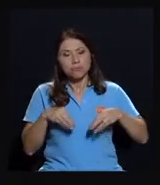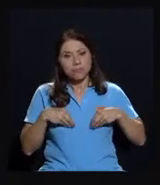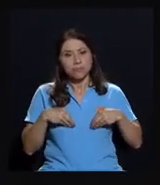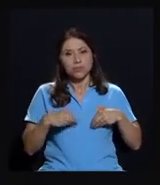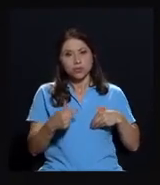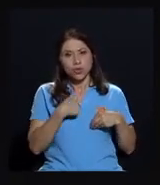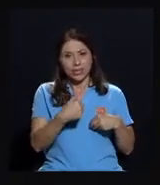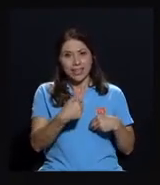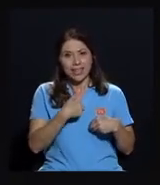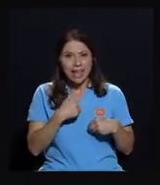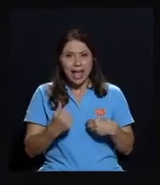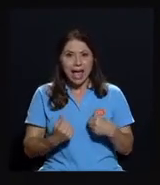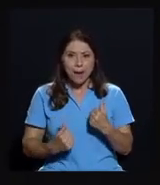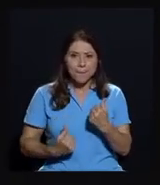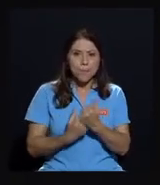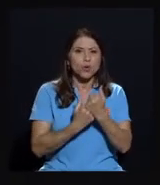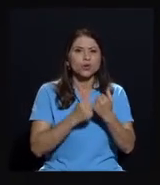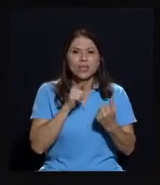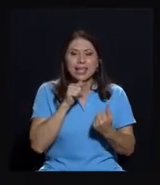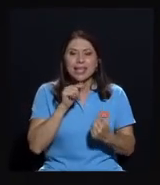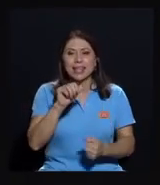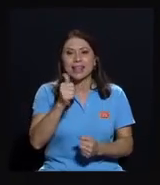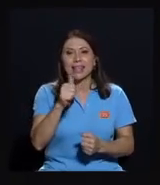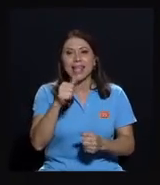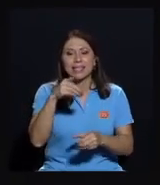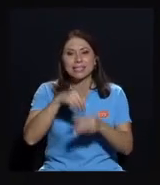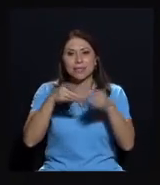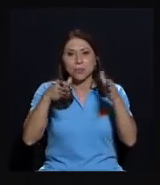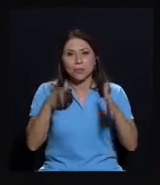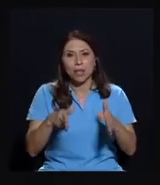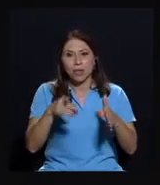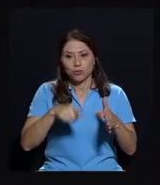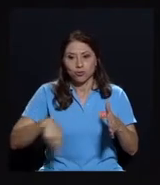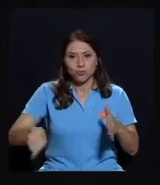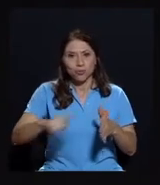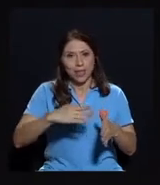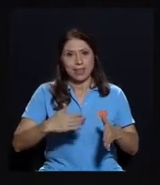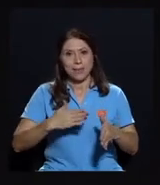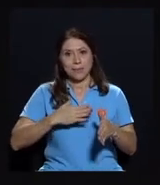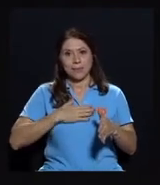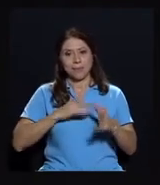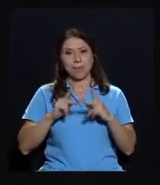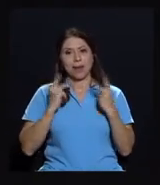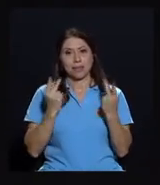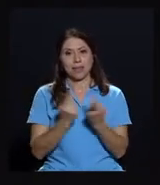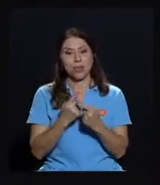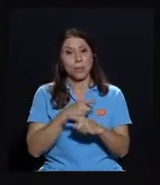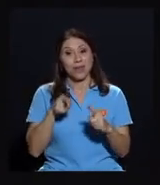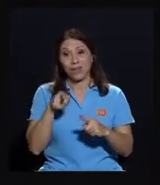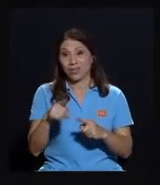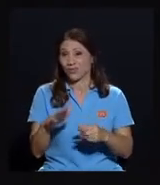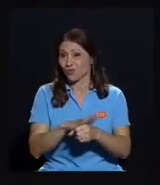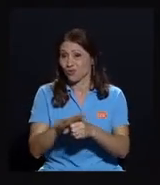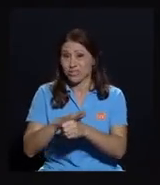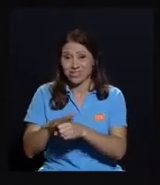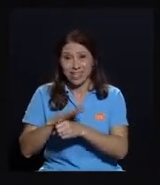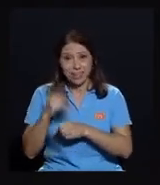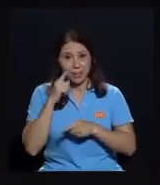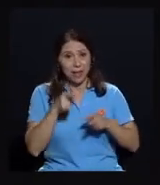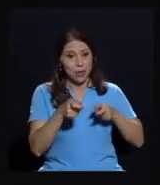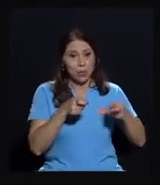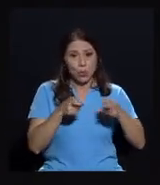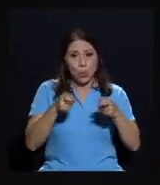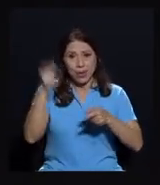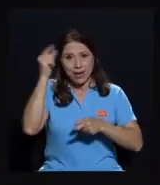un apoyo de 10 diputados diputadas en el congreso de mi partido pero eso es insuficiente para darle gobernabilidad y